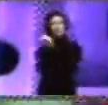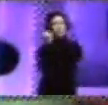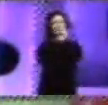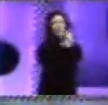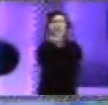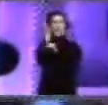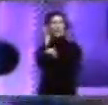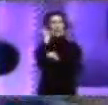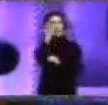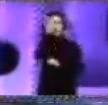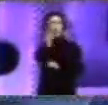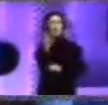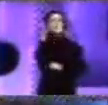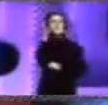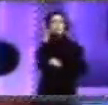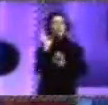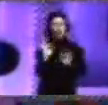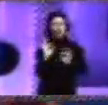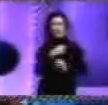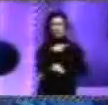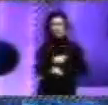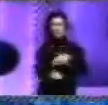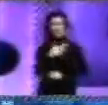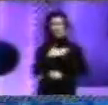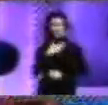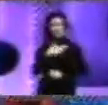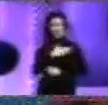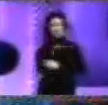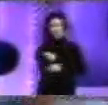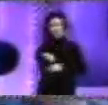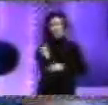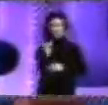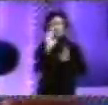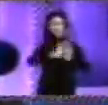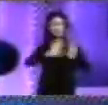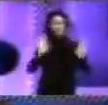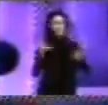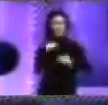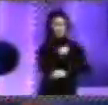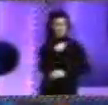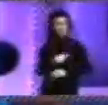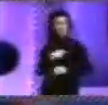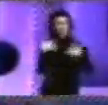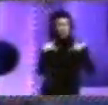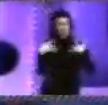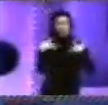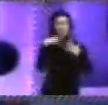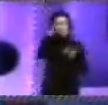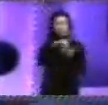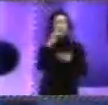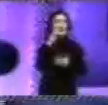murguera hay una mujer que tiene un corazón. Corazón que sufre cuando